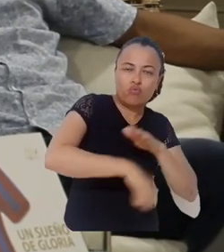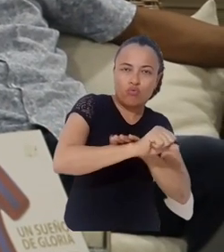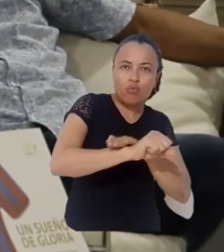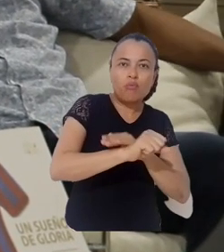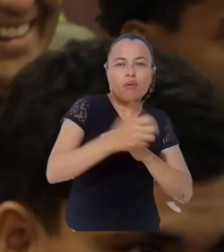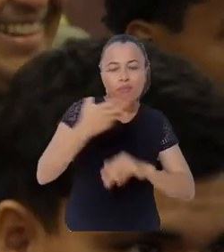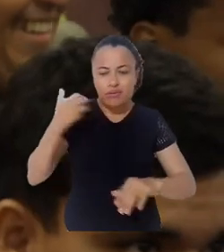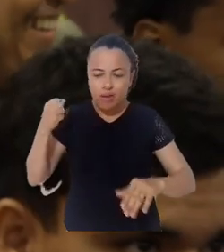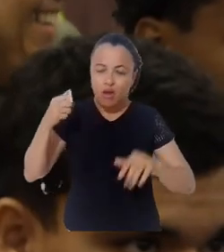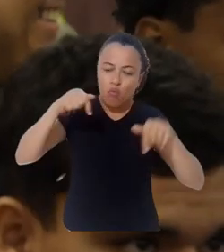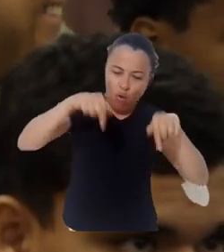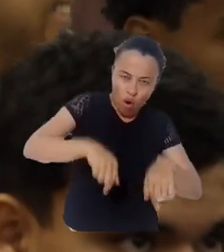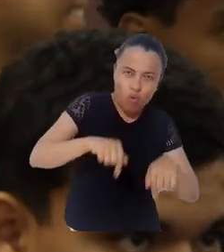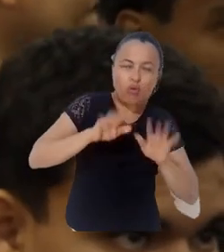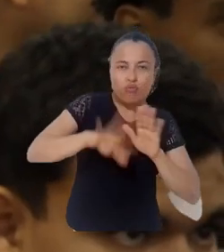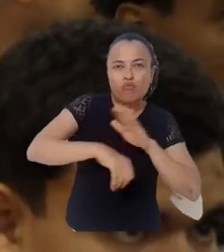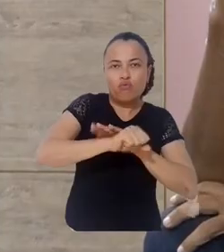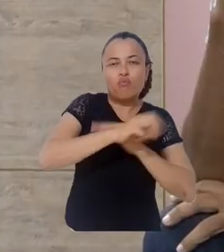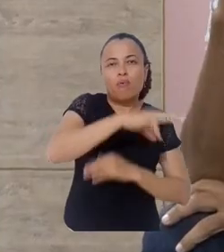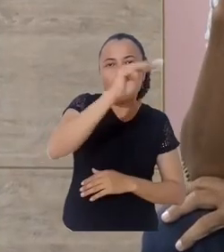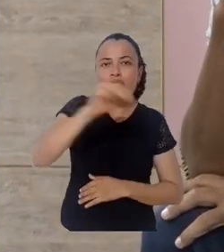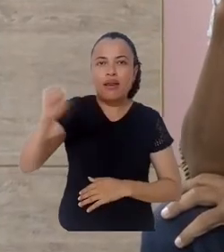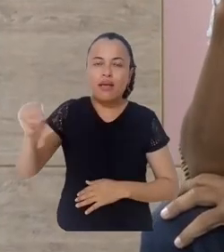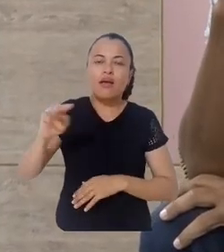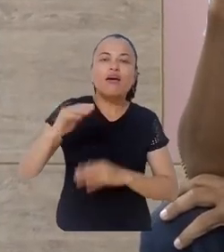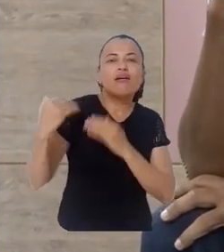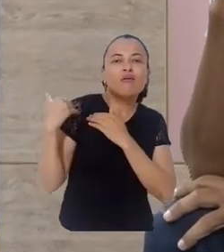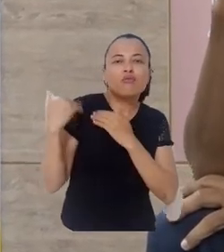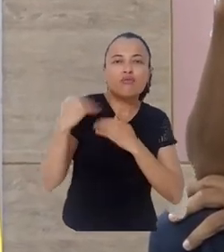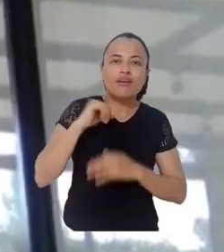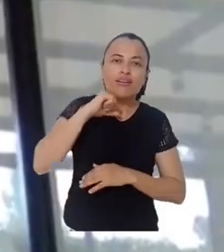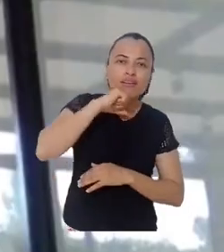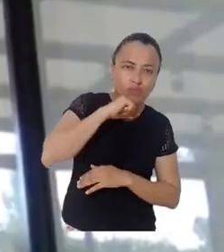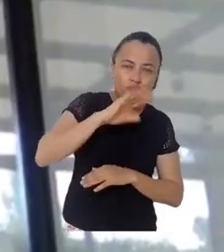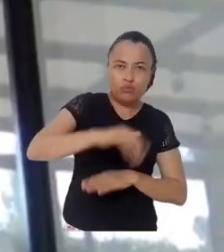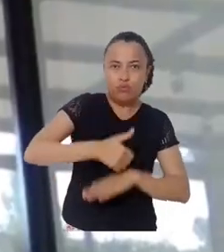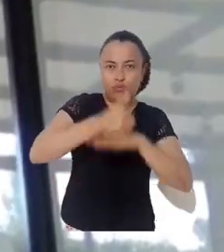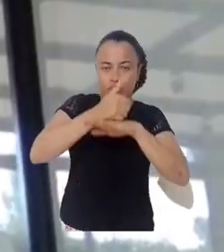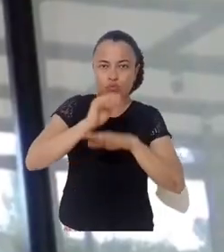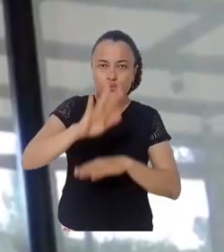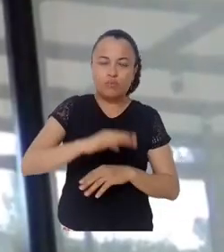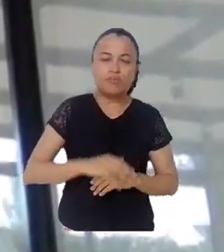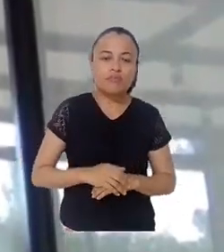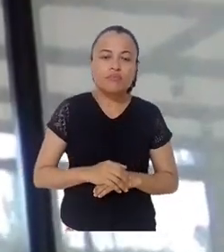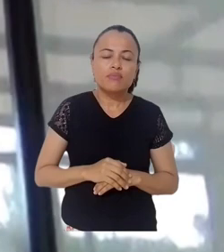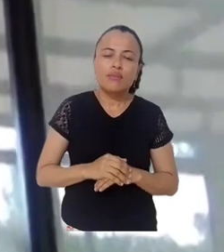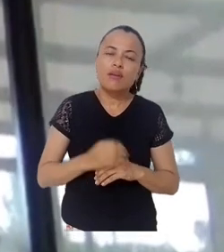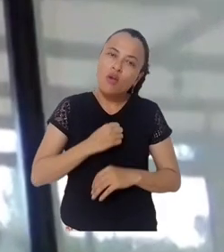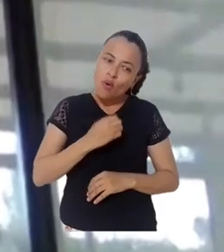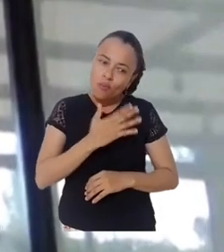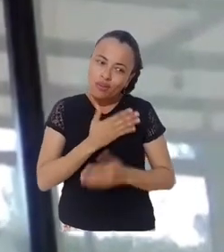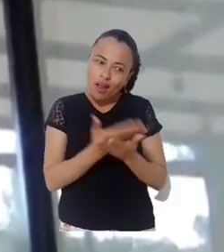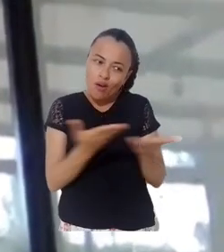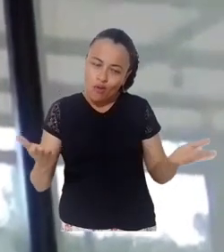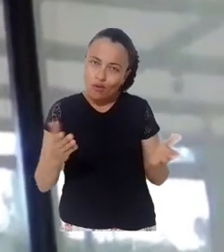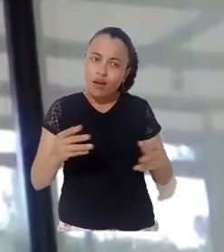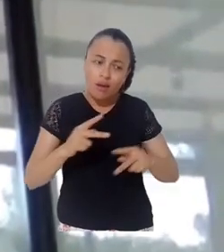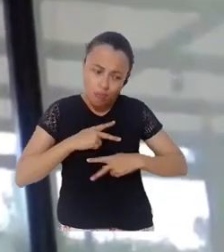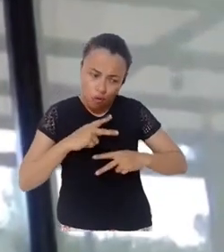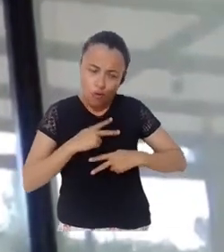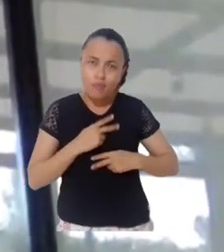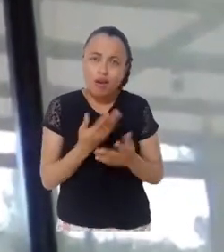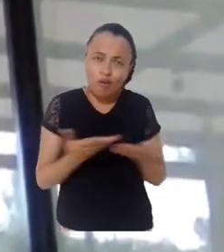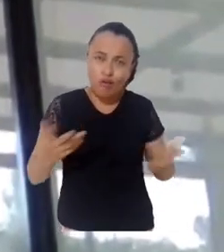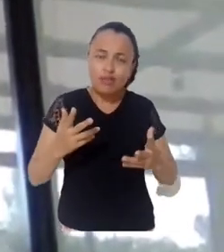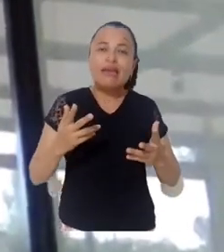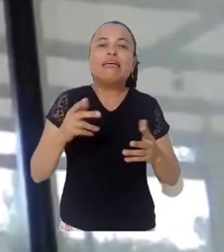Presente del Fútbol del Magdalena, moderado por el rector Pablo Vera Salazar. Darle más la oportunidad a lo que tenemos,